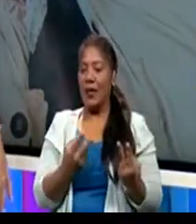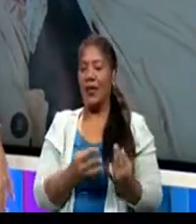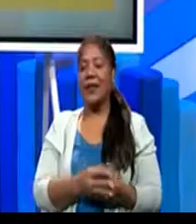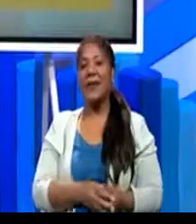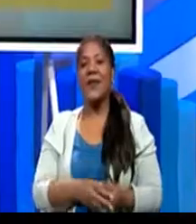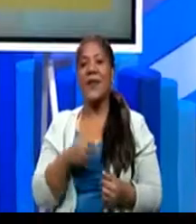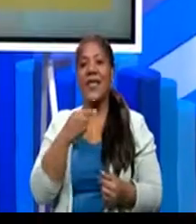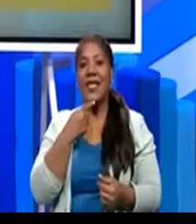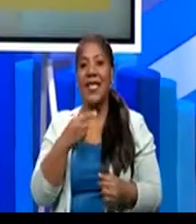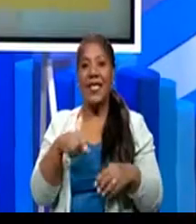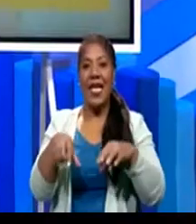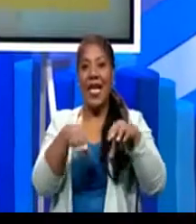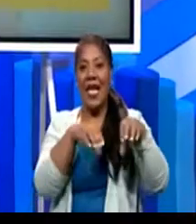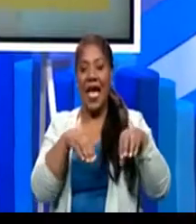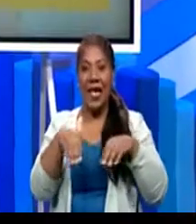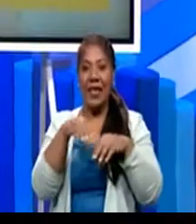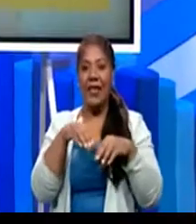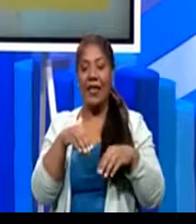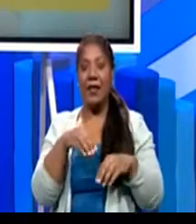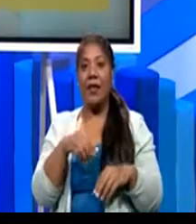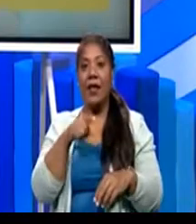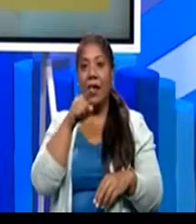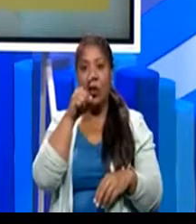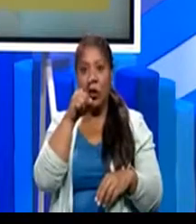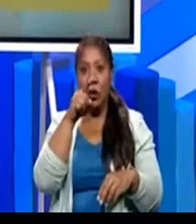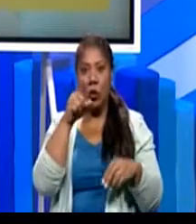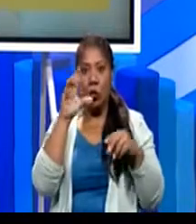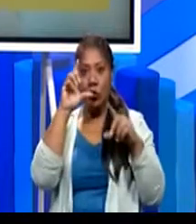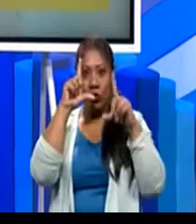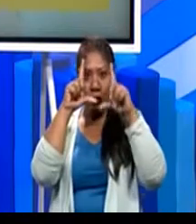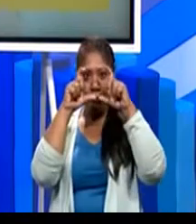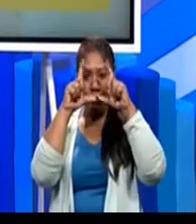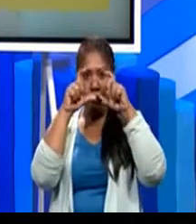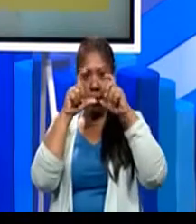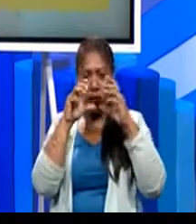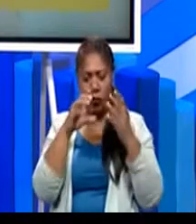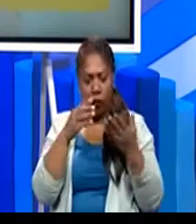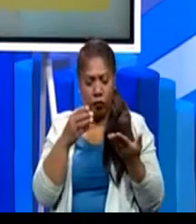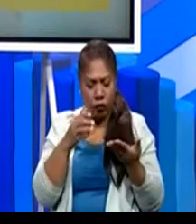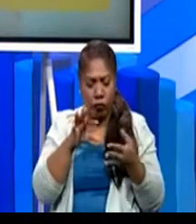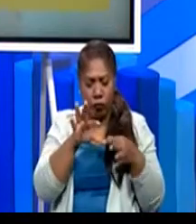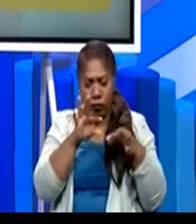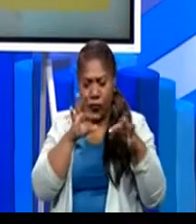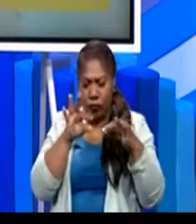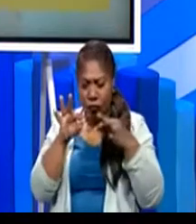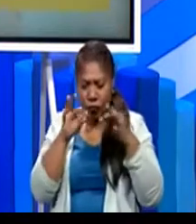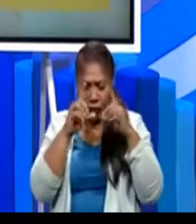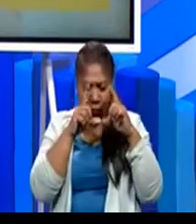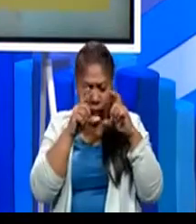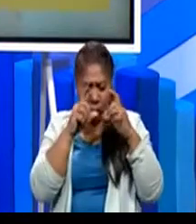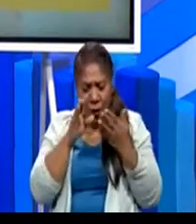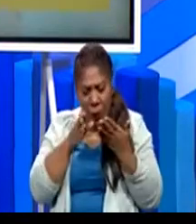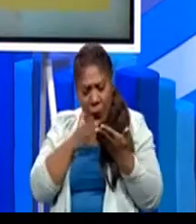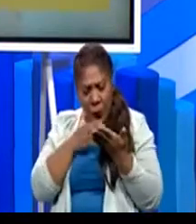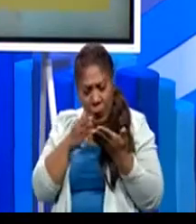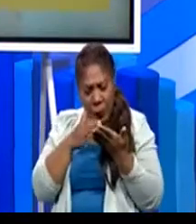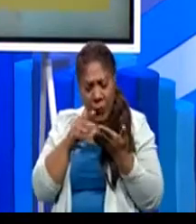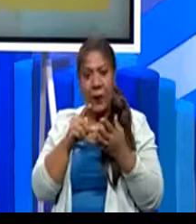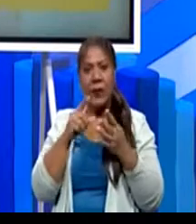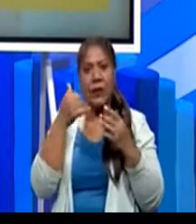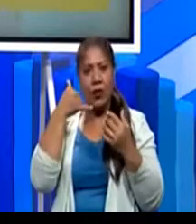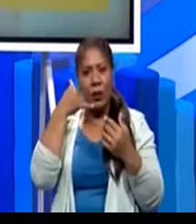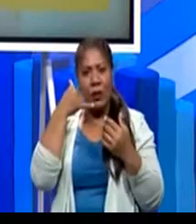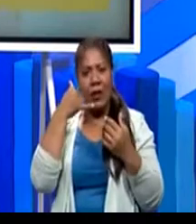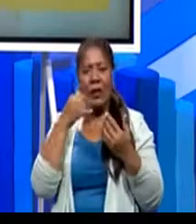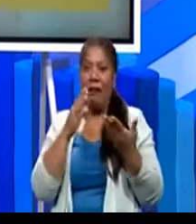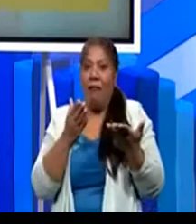ver la actividad. Dice, entre tus fotos debes escoger una, la favorita que tengas, la que